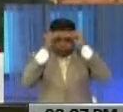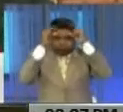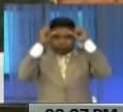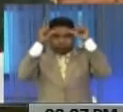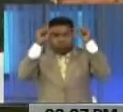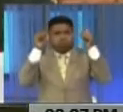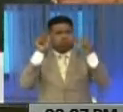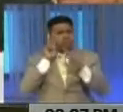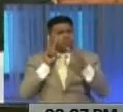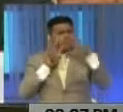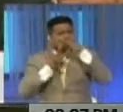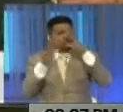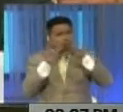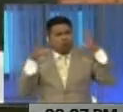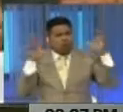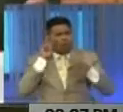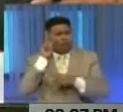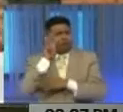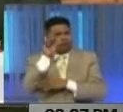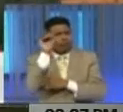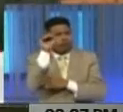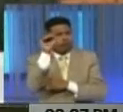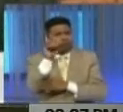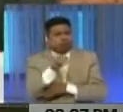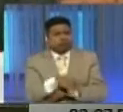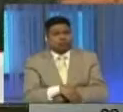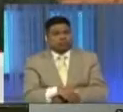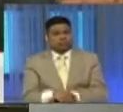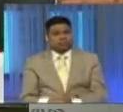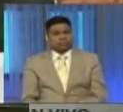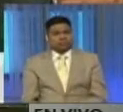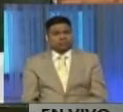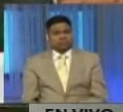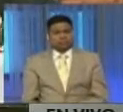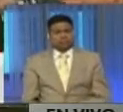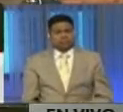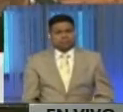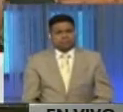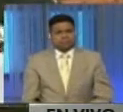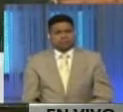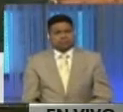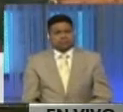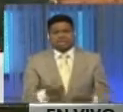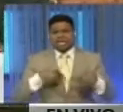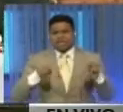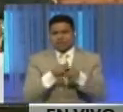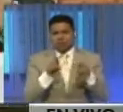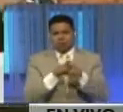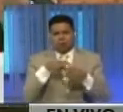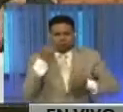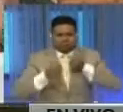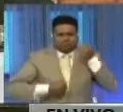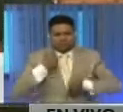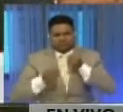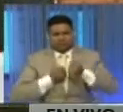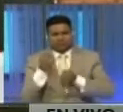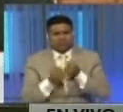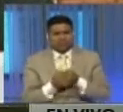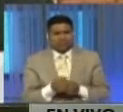futuro, un adelantado del tiempo, pues. Así como en el atletismo hay un Usain